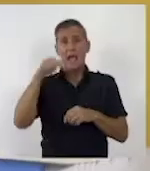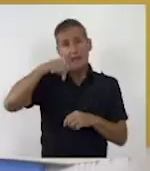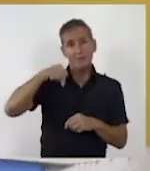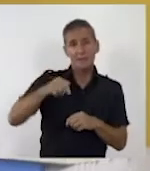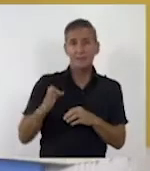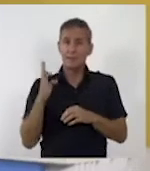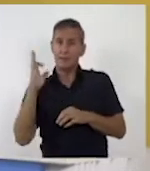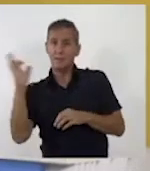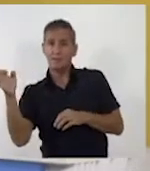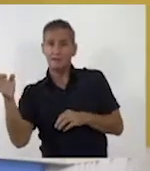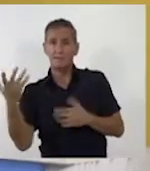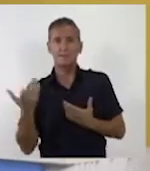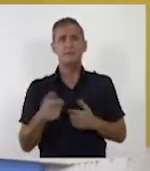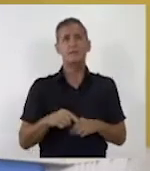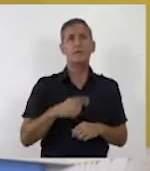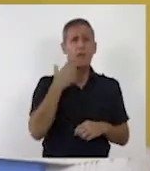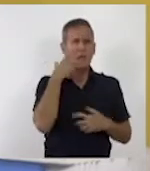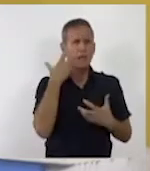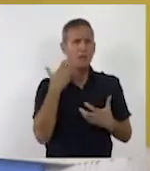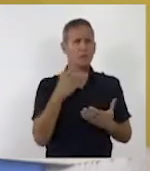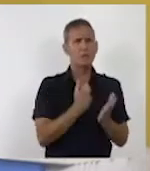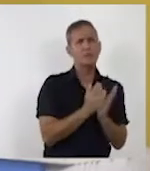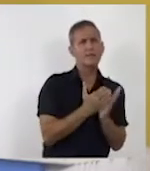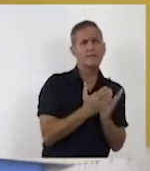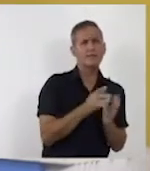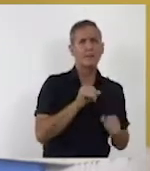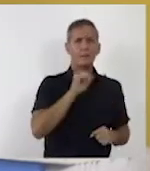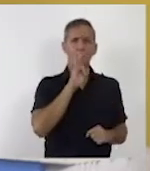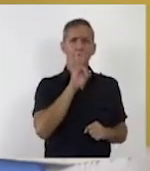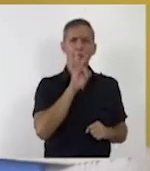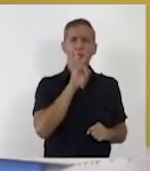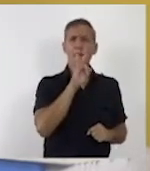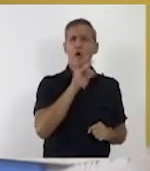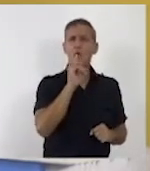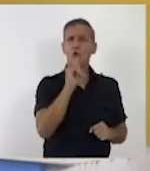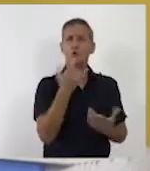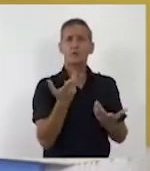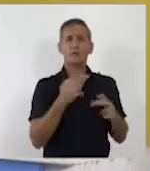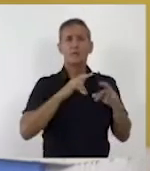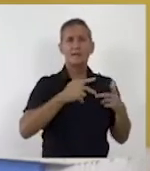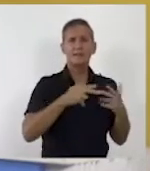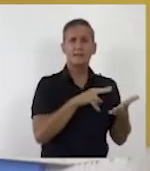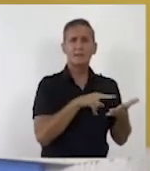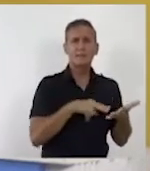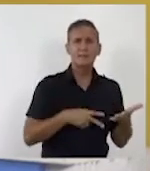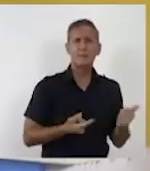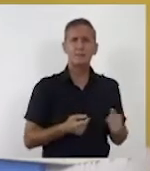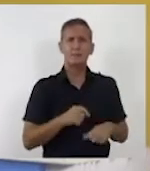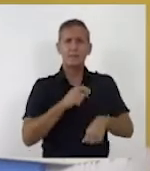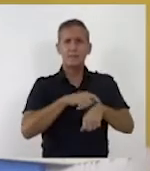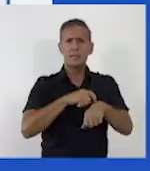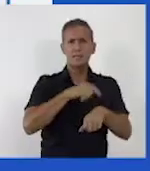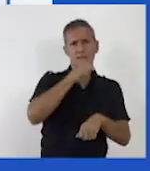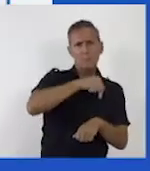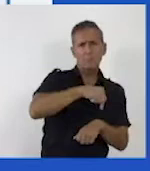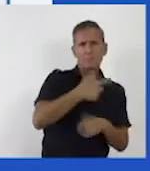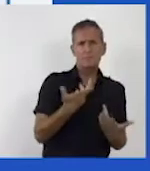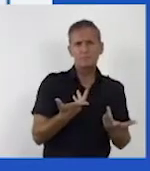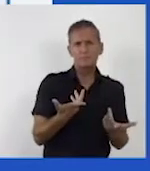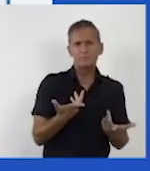y es muy importante que en esta página 86 vuelvan a leer a qué se refiere el tiempo presente